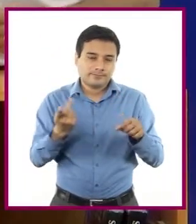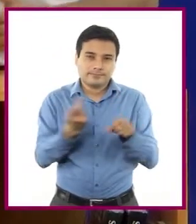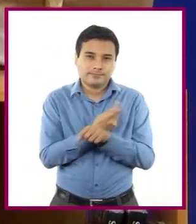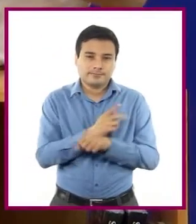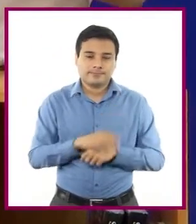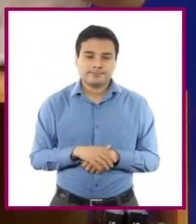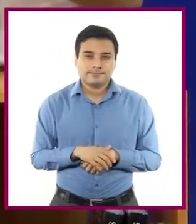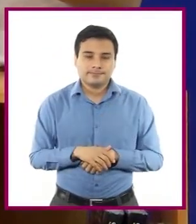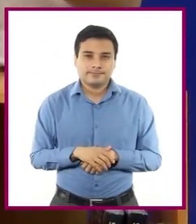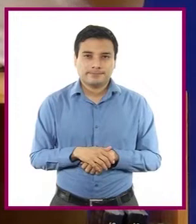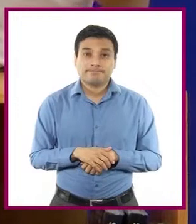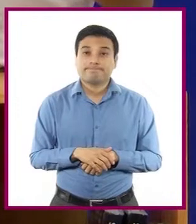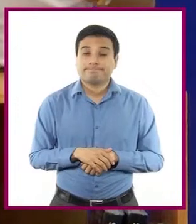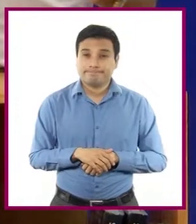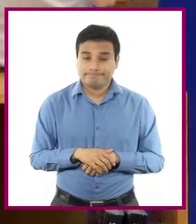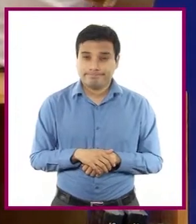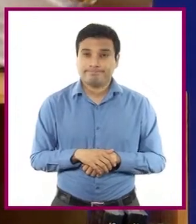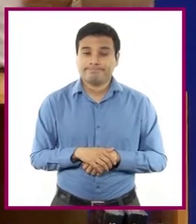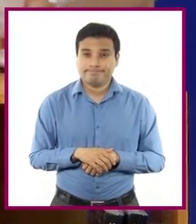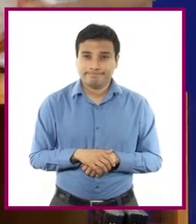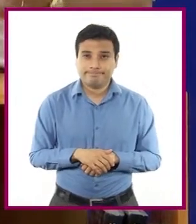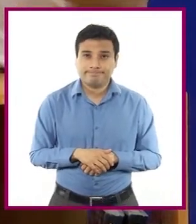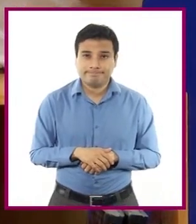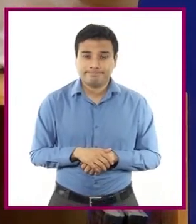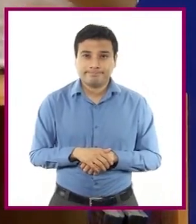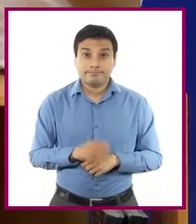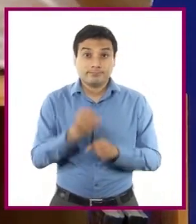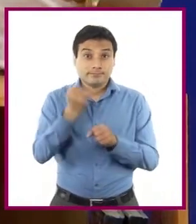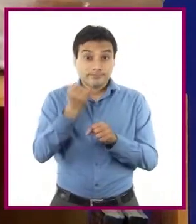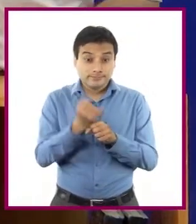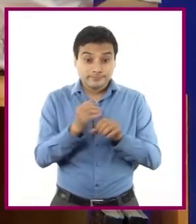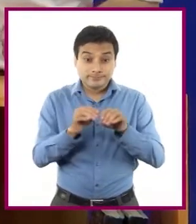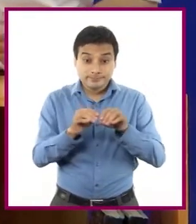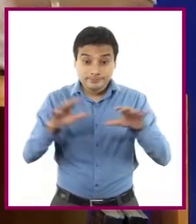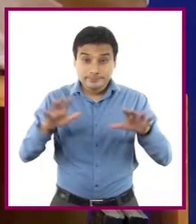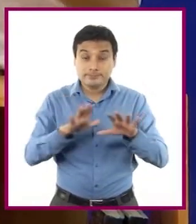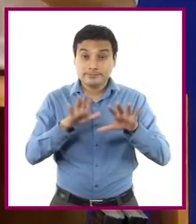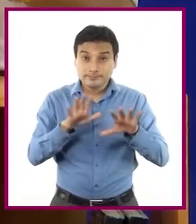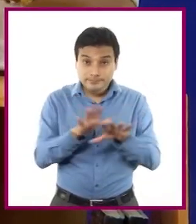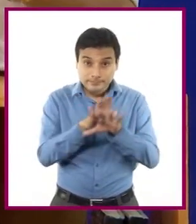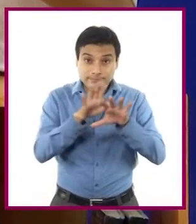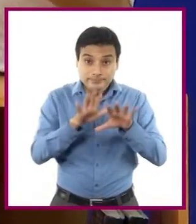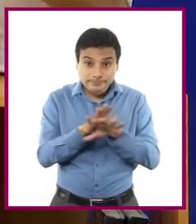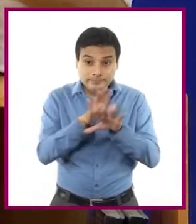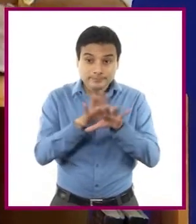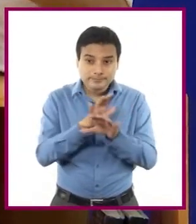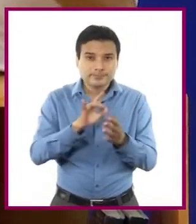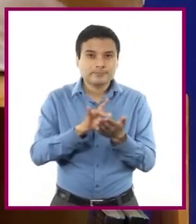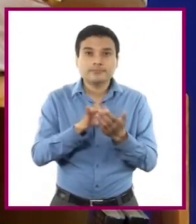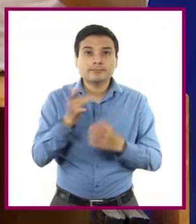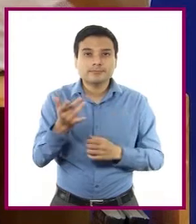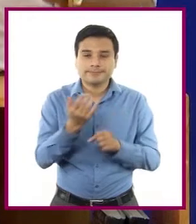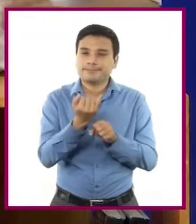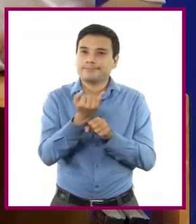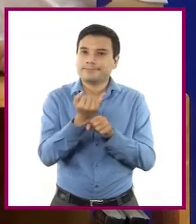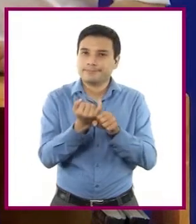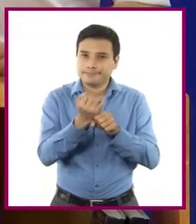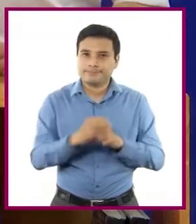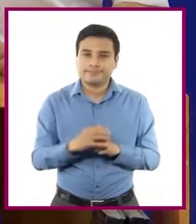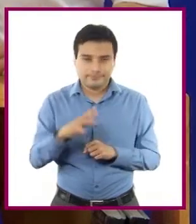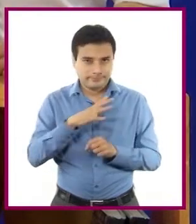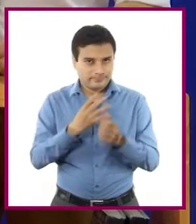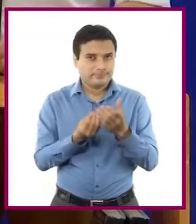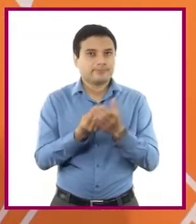Así es, los cambios que van sufriendo la información a partir de la investigación nos va dando nuevos descubrimientos y